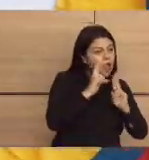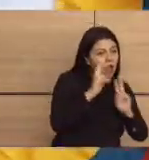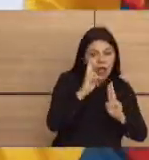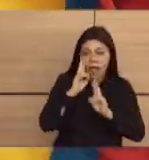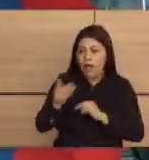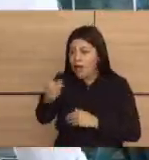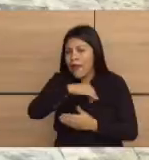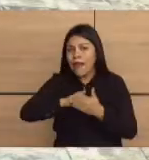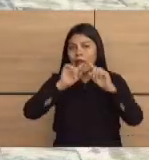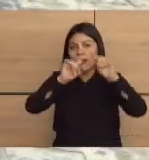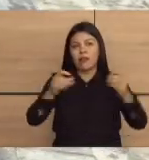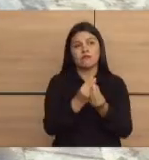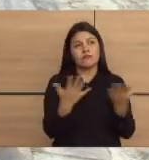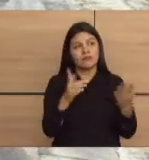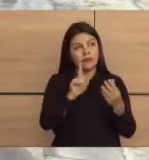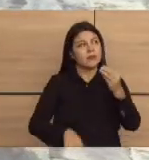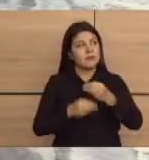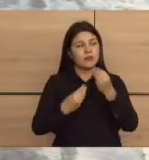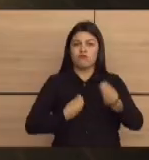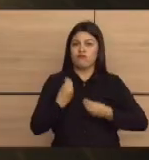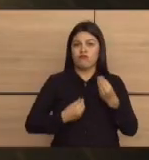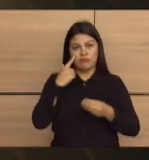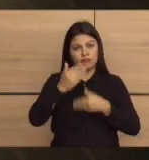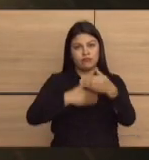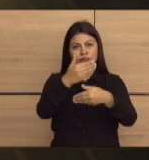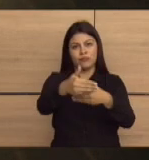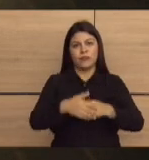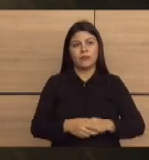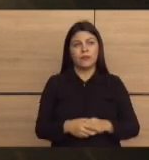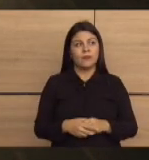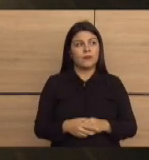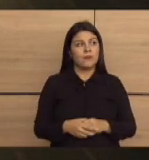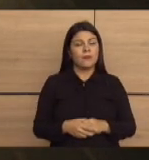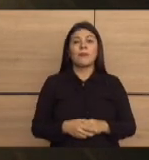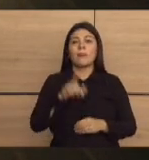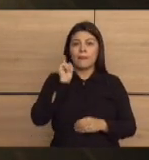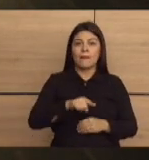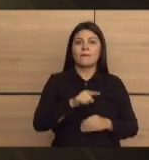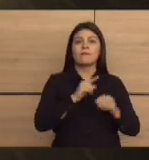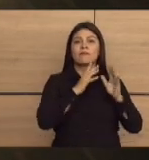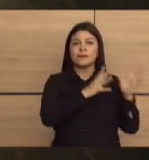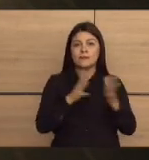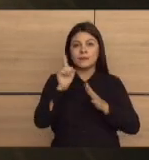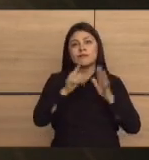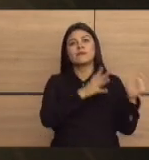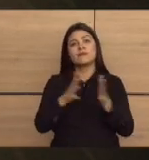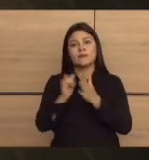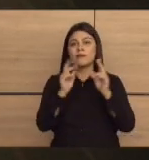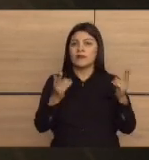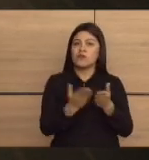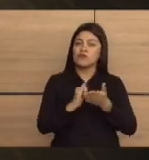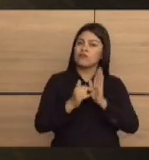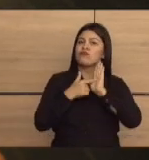desde la diversidad también poder construir nación. Mi papel primordial en esto es enseñarle a mis estudiantes que no resientan la